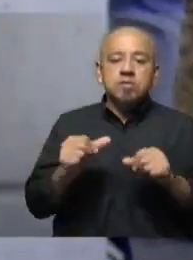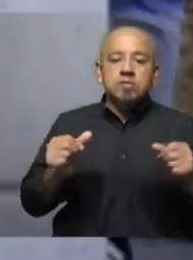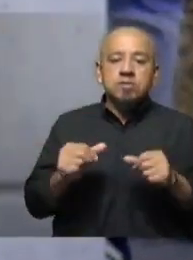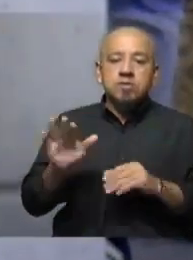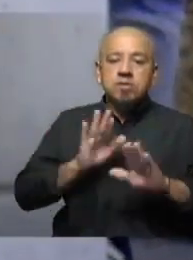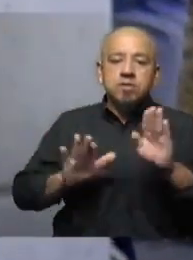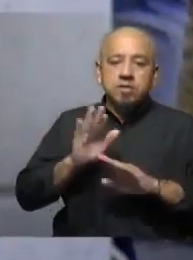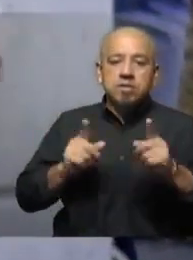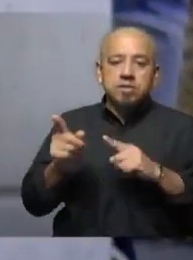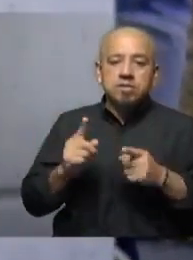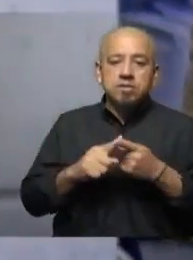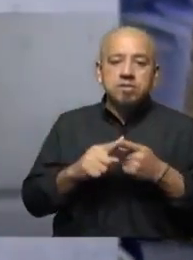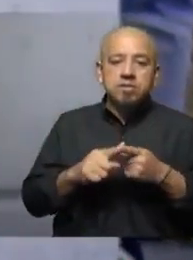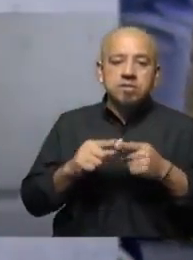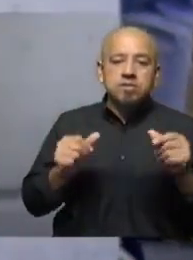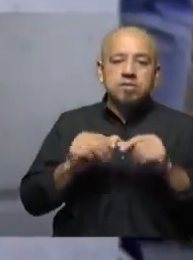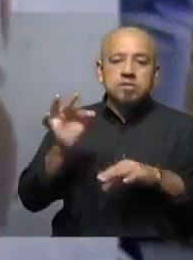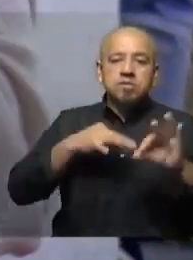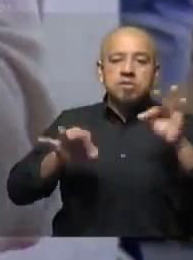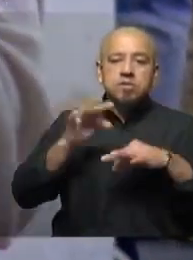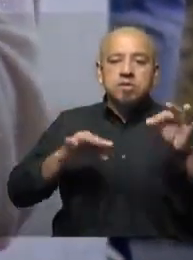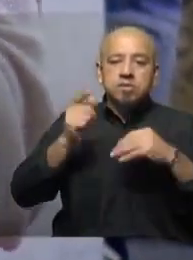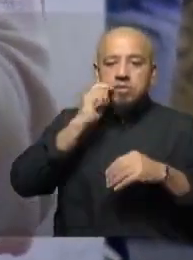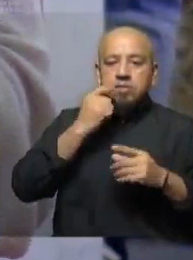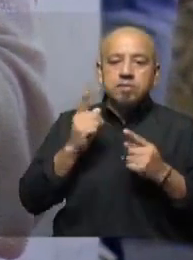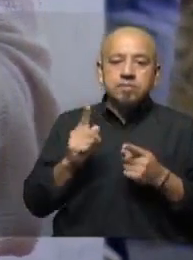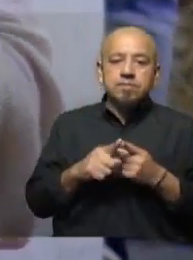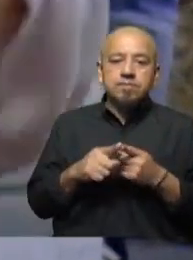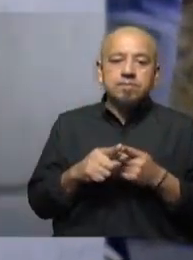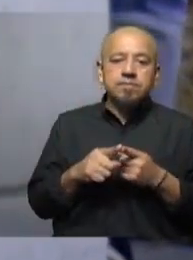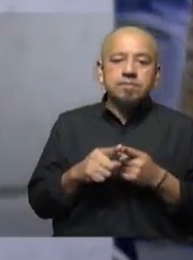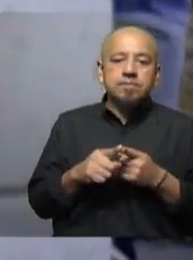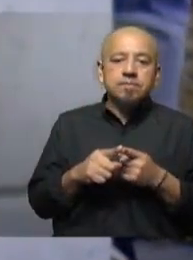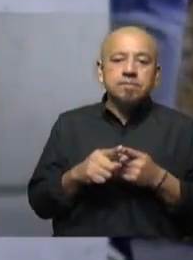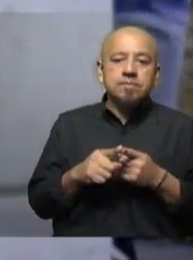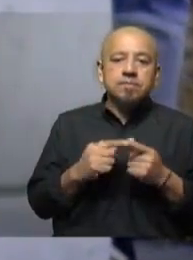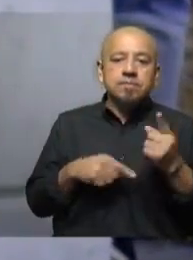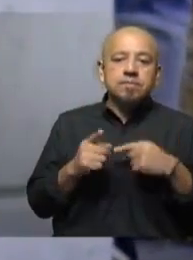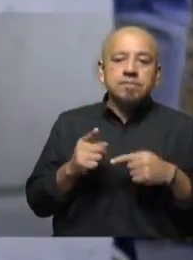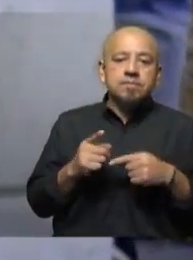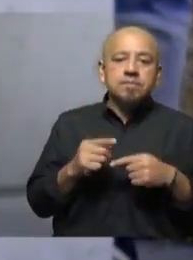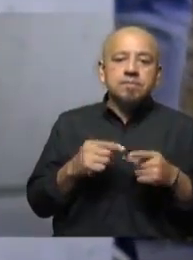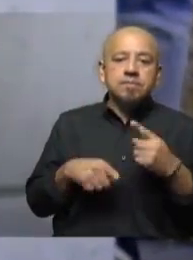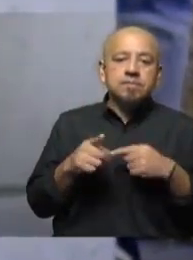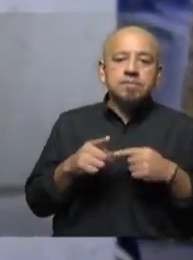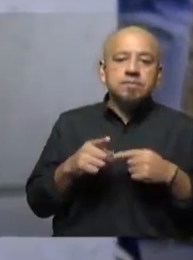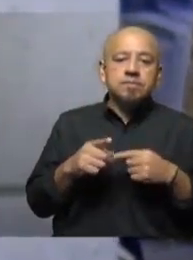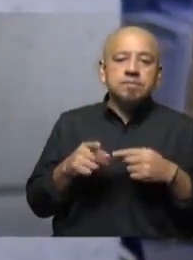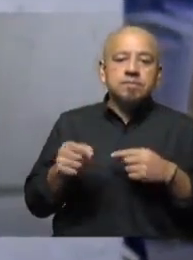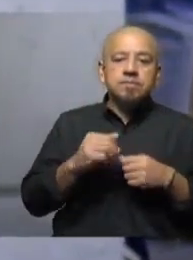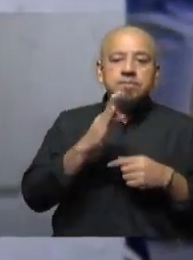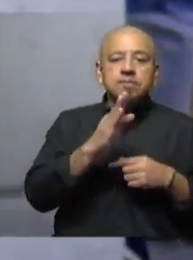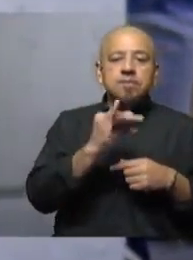Es hermoso. Reconstruyó una parte e hizo un teatro precioso. Así que bueno, divino, ahí entrando a la Ciudad Vieja, nunca sé si es